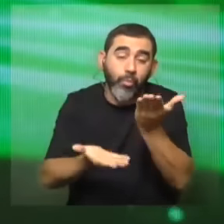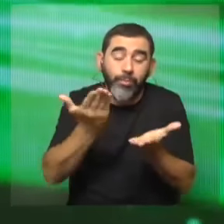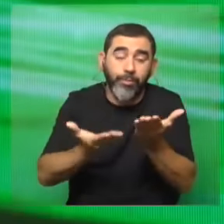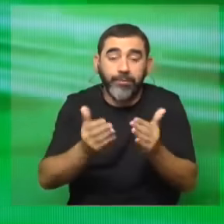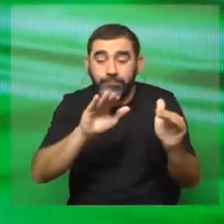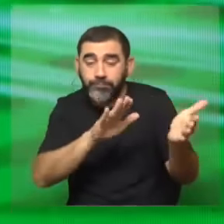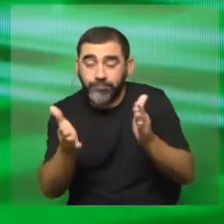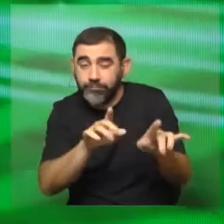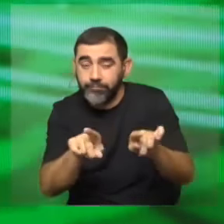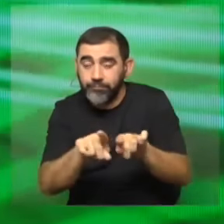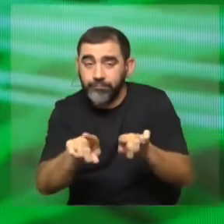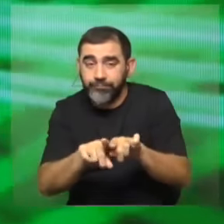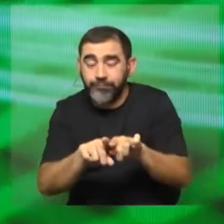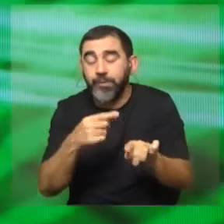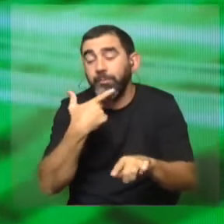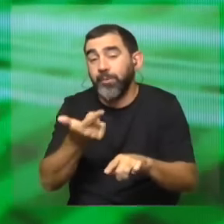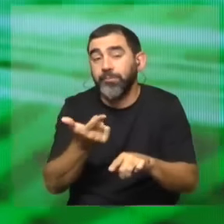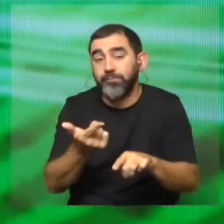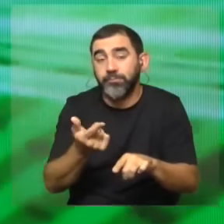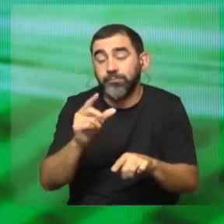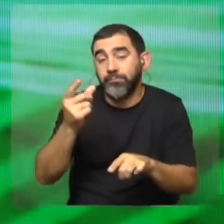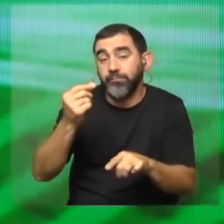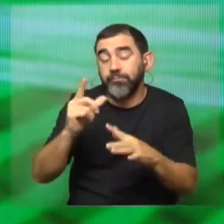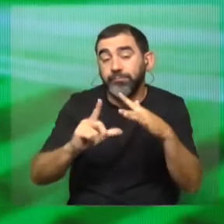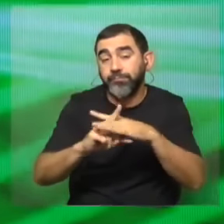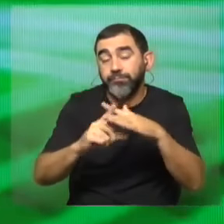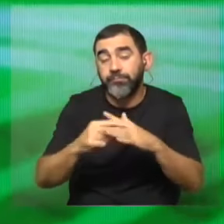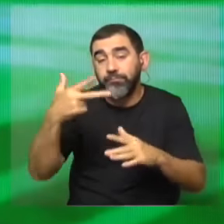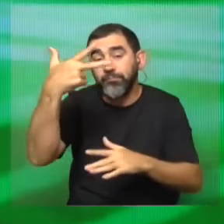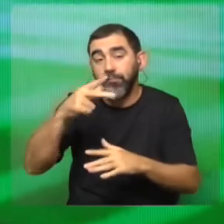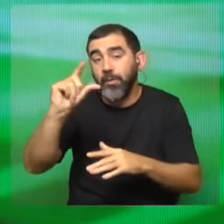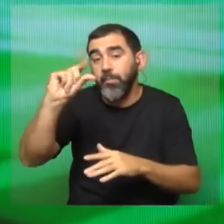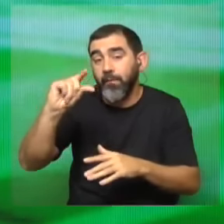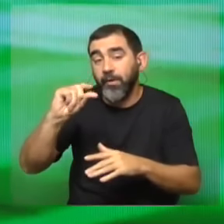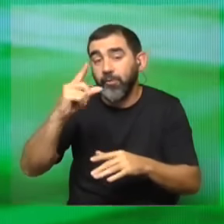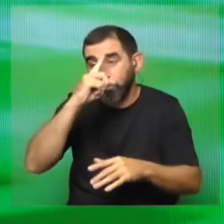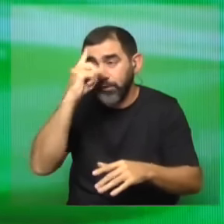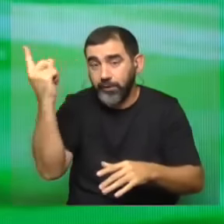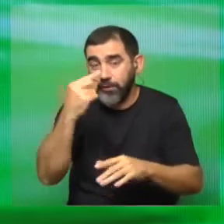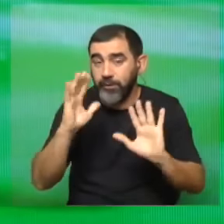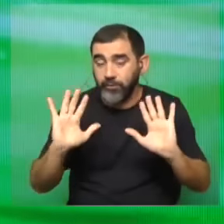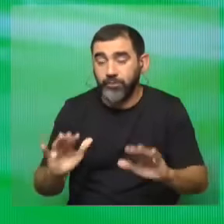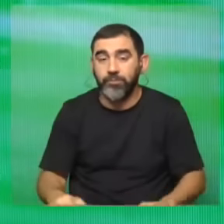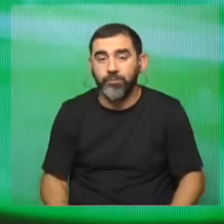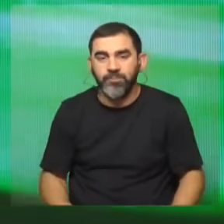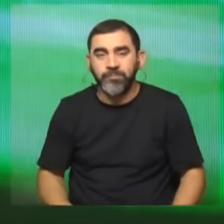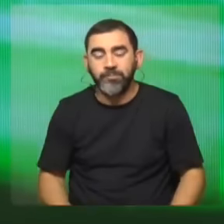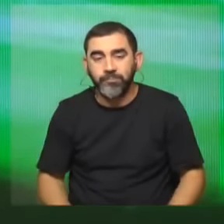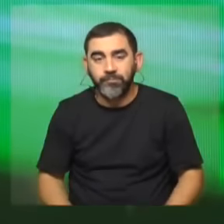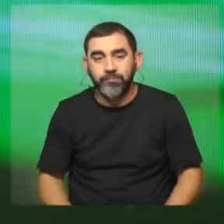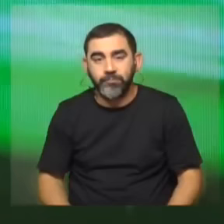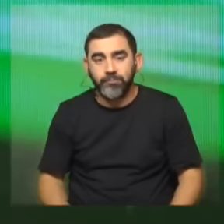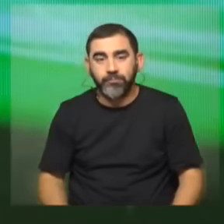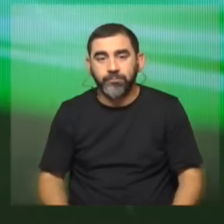similar vamos a ver que por ejemplo en tarifas hoteleras estamos bastante más bajo que los precios internacionales a no